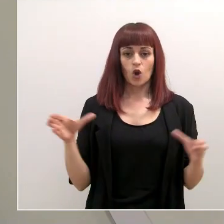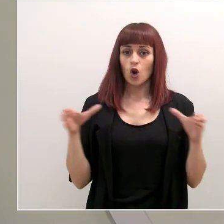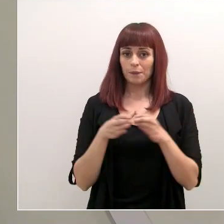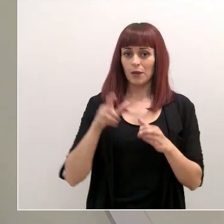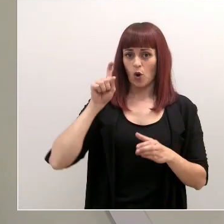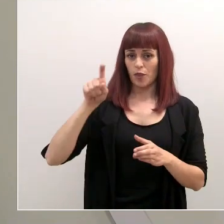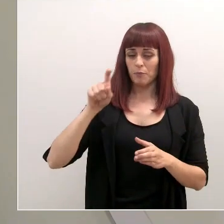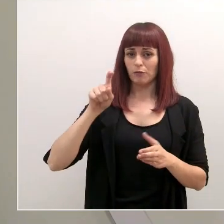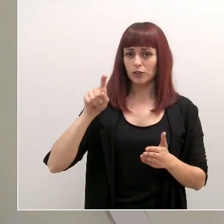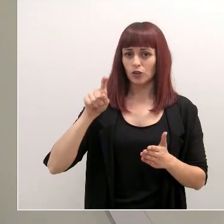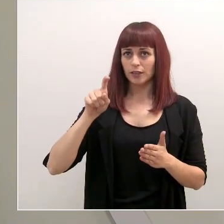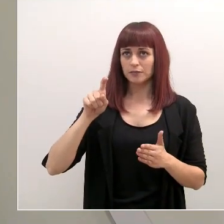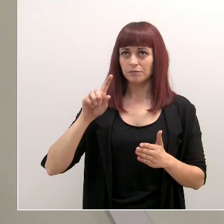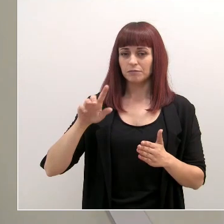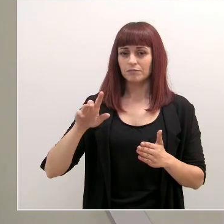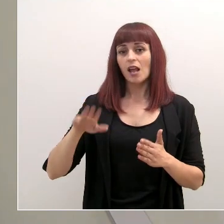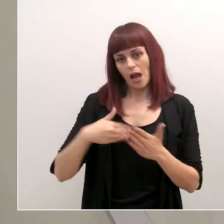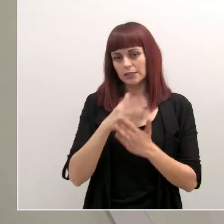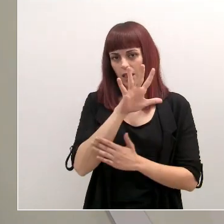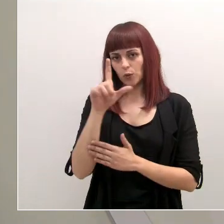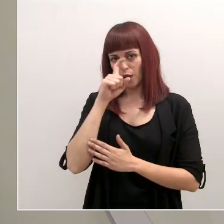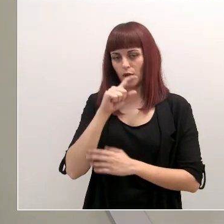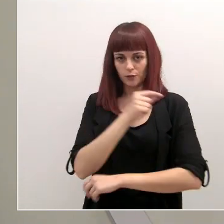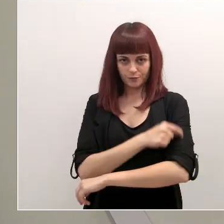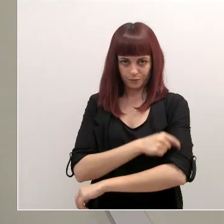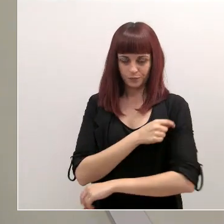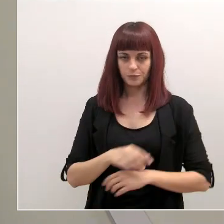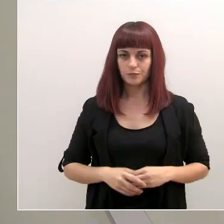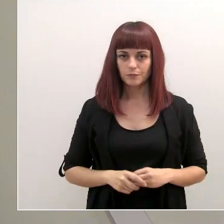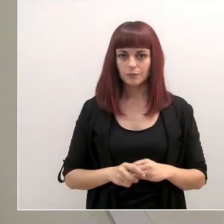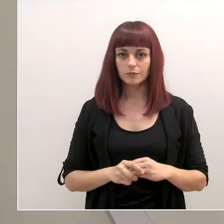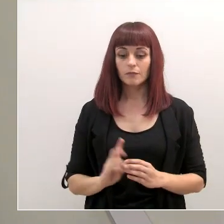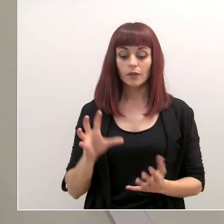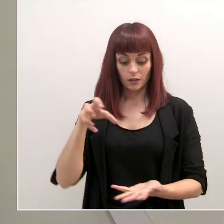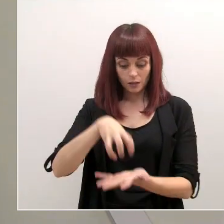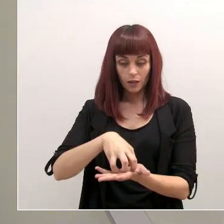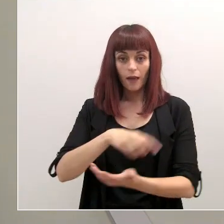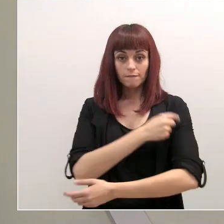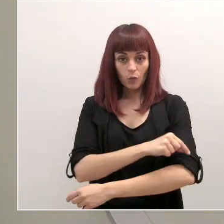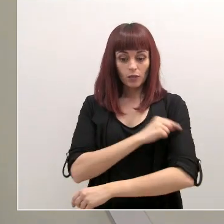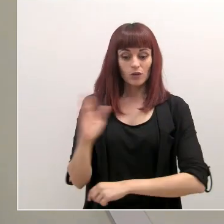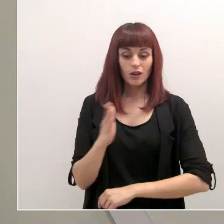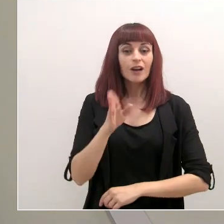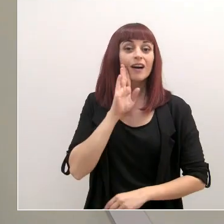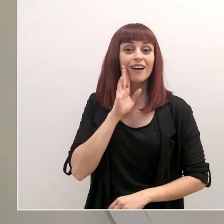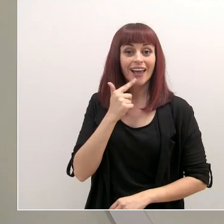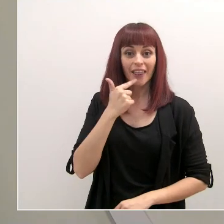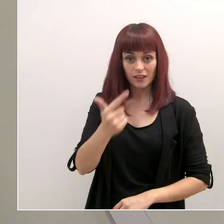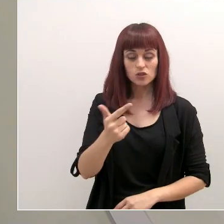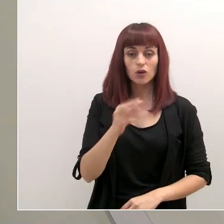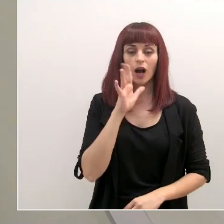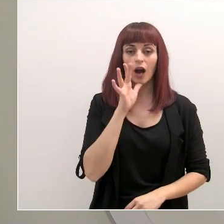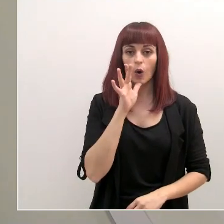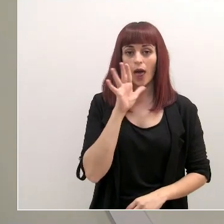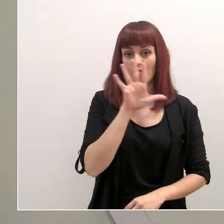colectivo, lógicamente hasta los 55 años. A los puntos de vacunación masiva que he mencionado antes, pues se le suman